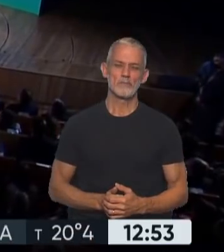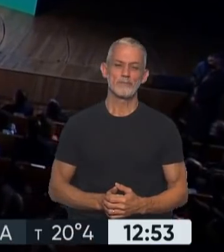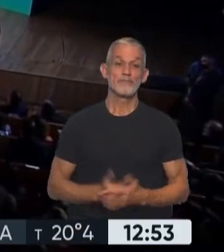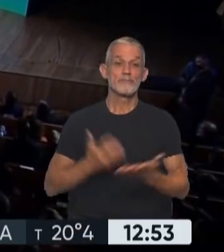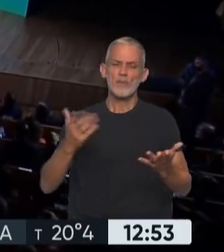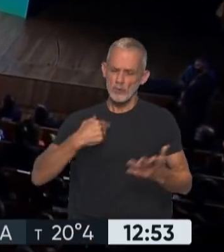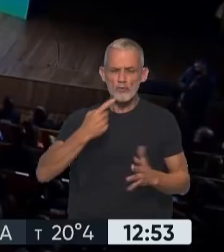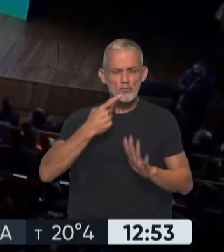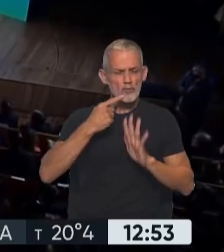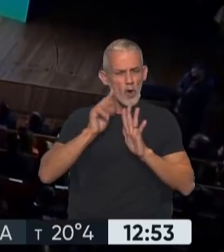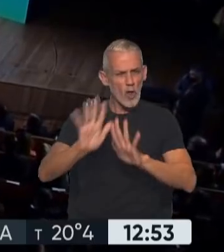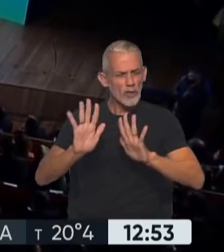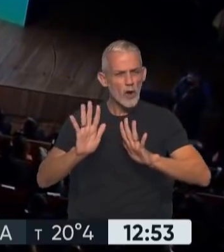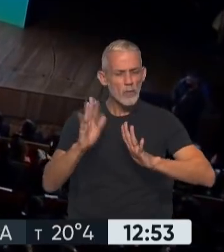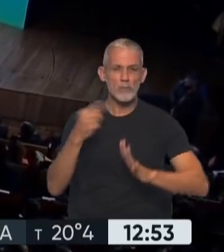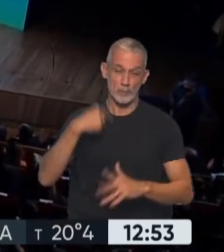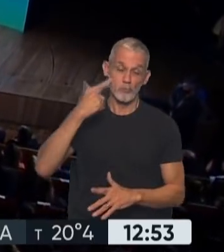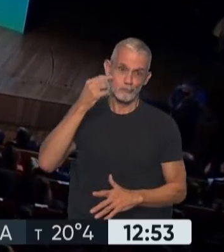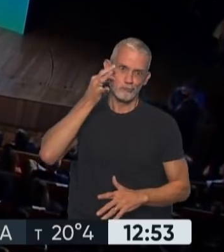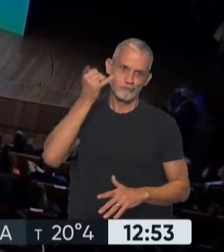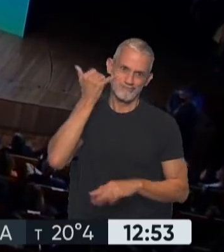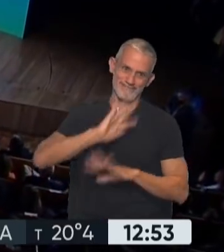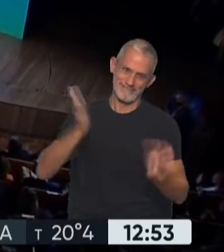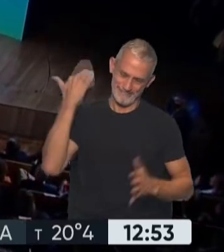y lo digo por experiencia.